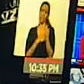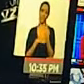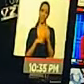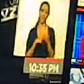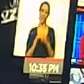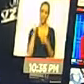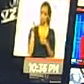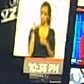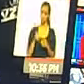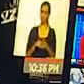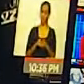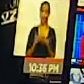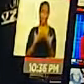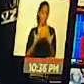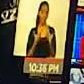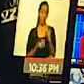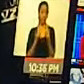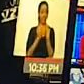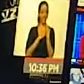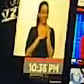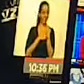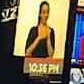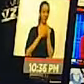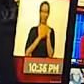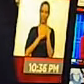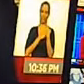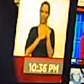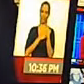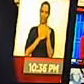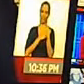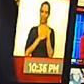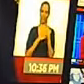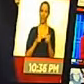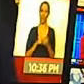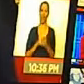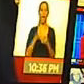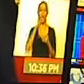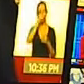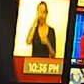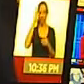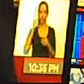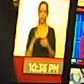María Corina lo que genera es ternura. A ti. A mí me genera ternura. A ti. Pero le dio a mí, fin, ¿verdad? Ayudado. Se congeló.